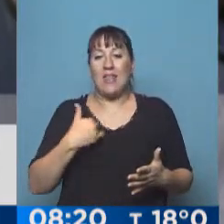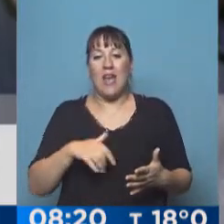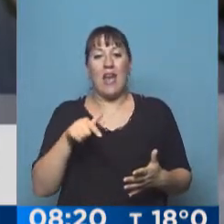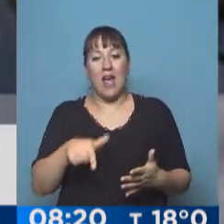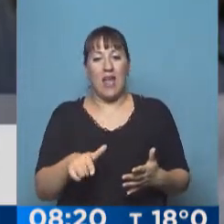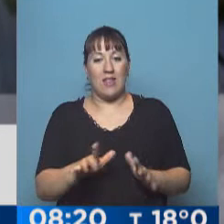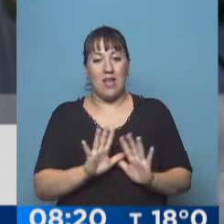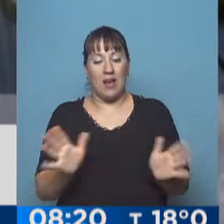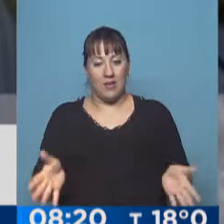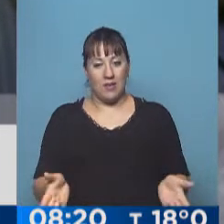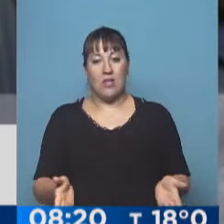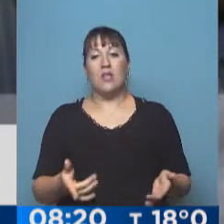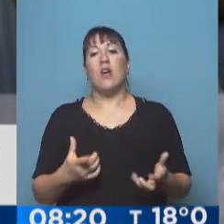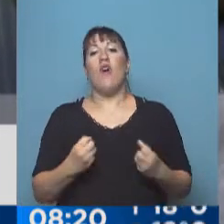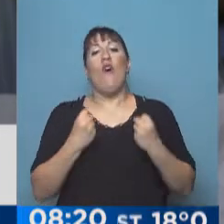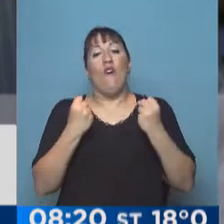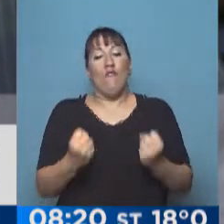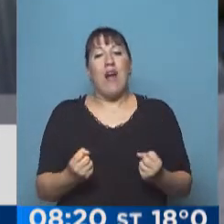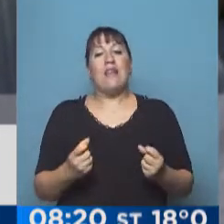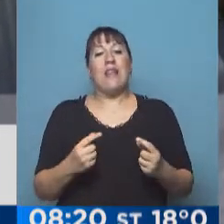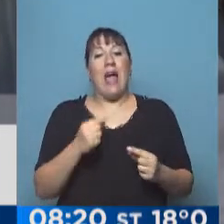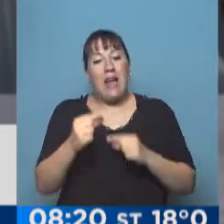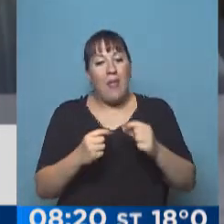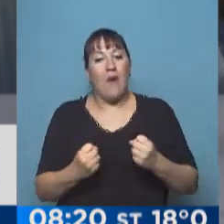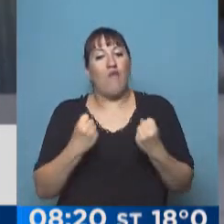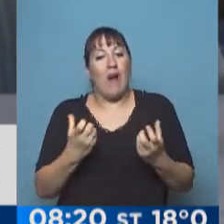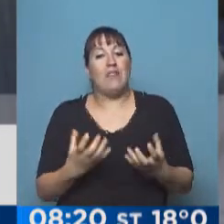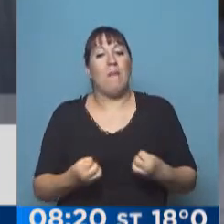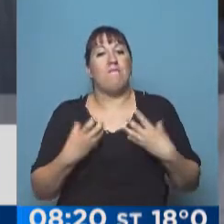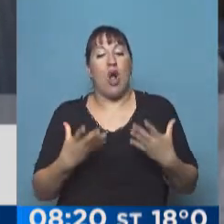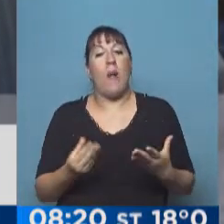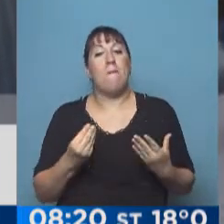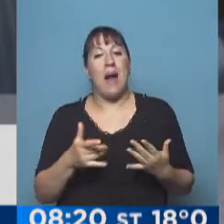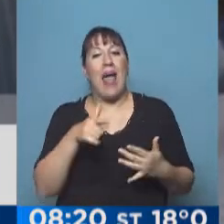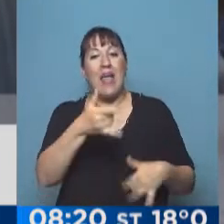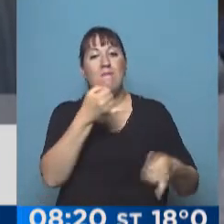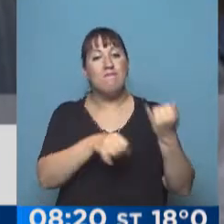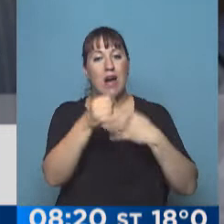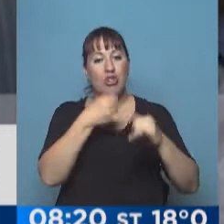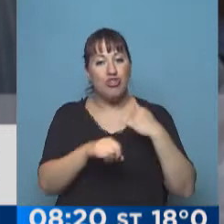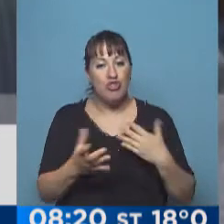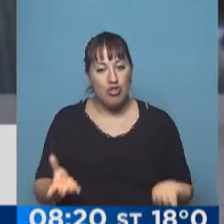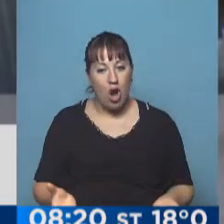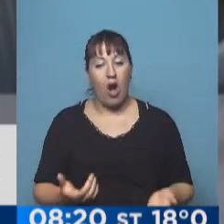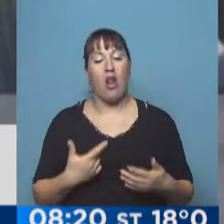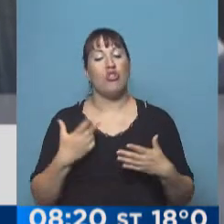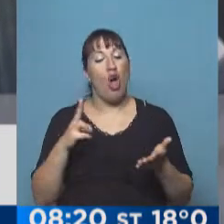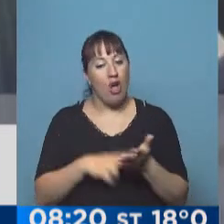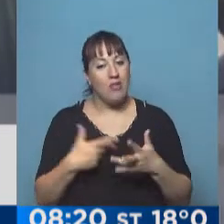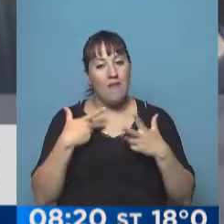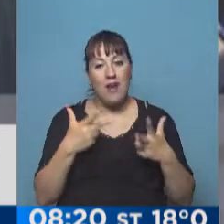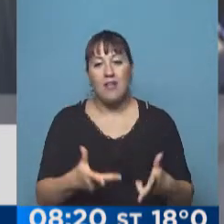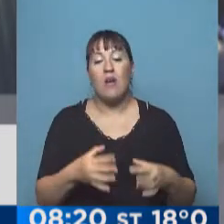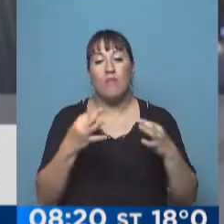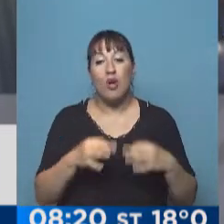tendría que haberse perdido nunca y fortalecerla cada vez más para que pueda hacerse este tipo de inversiones vuelvo insistirle se extraen